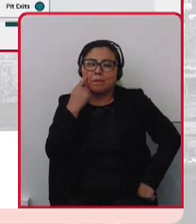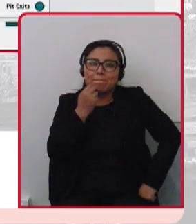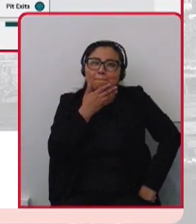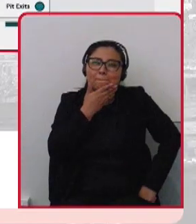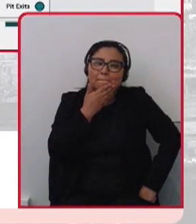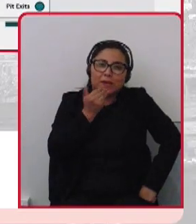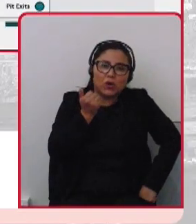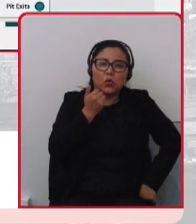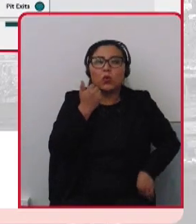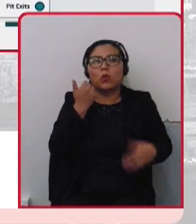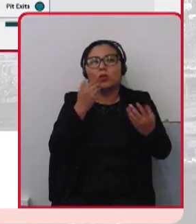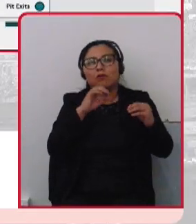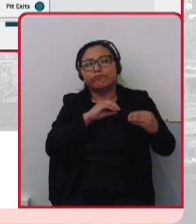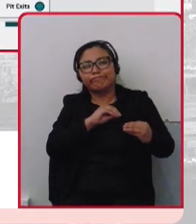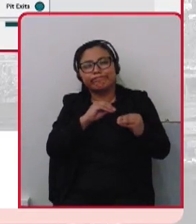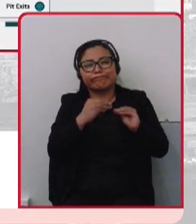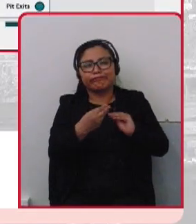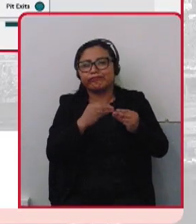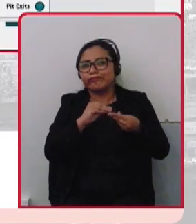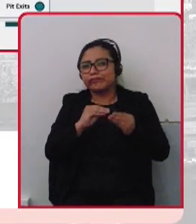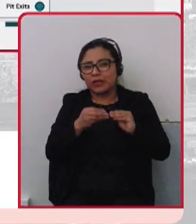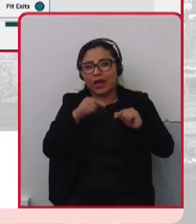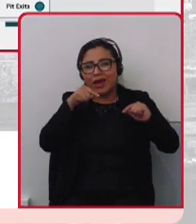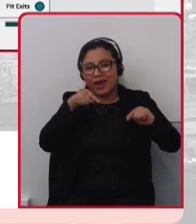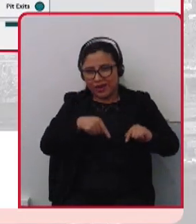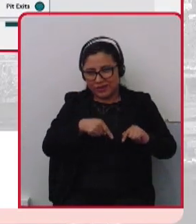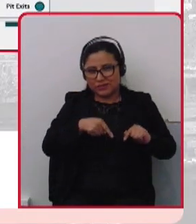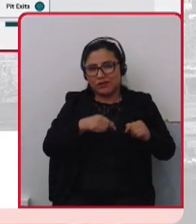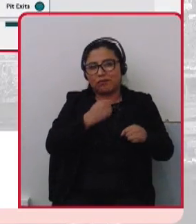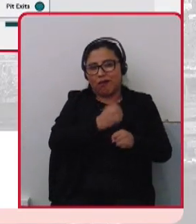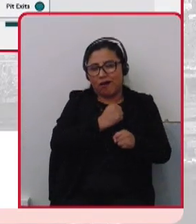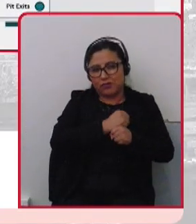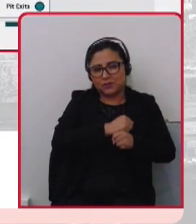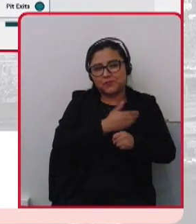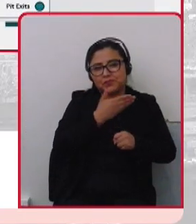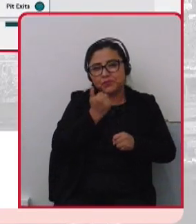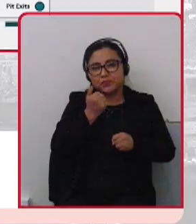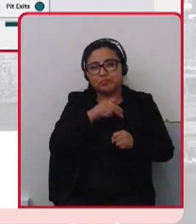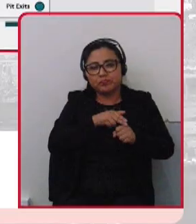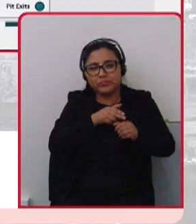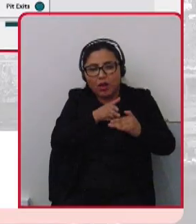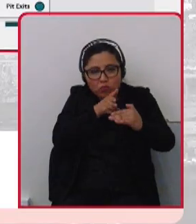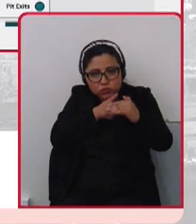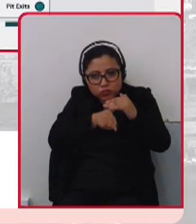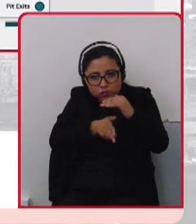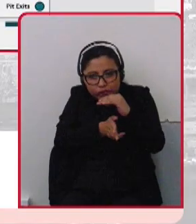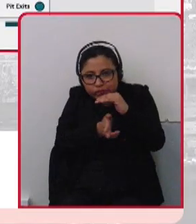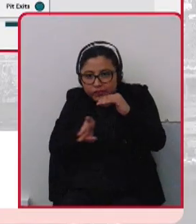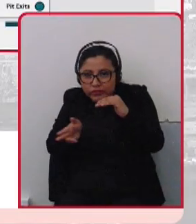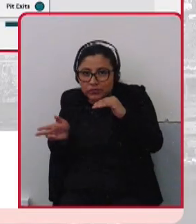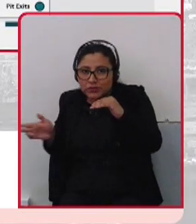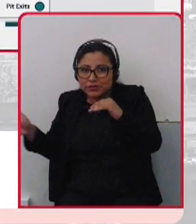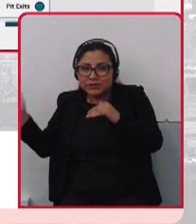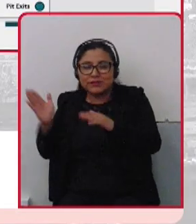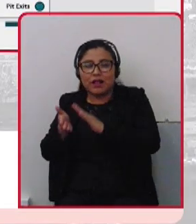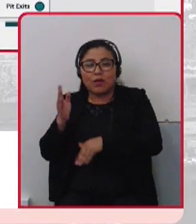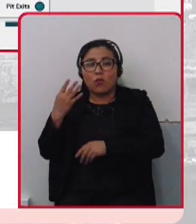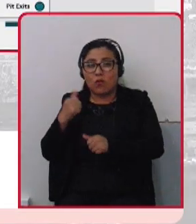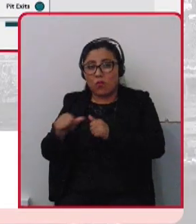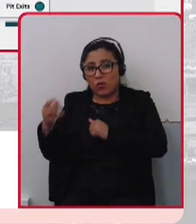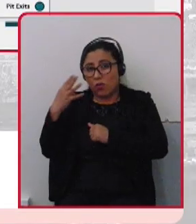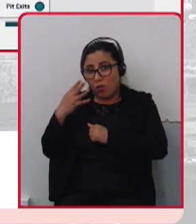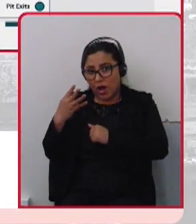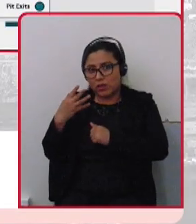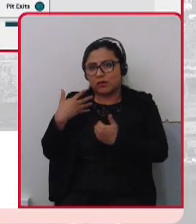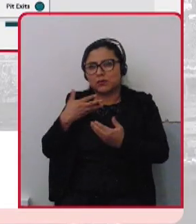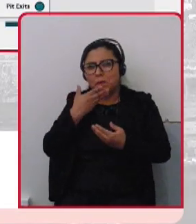démosle flexibilidad a la operación. Podría ser mediante un túnel conveyor como es la salida 4, que me afloja